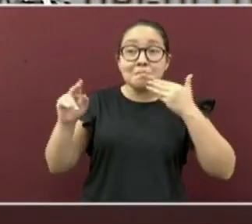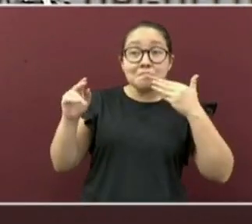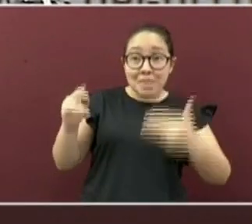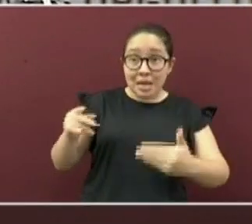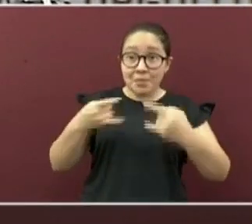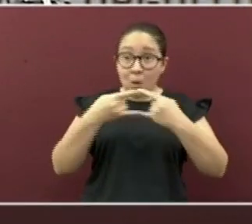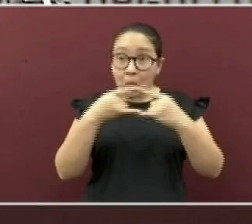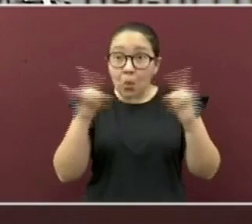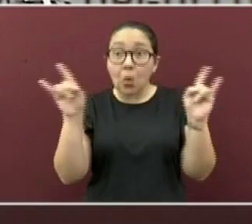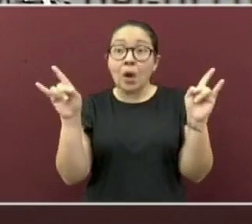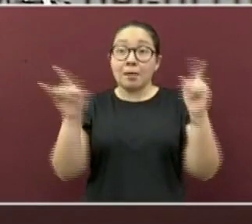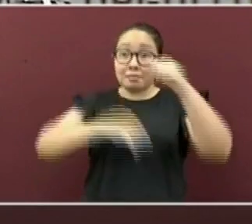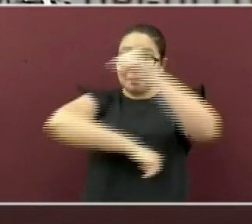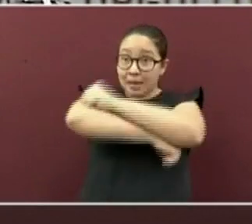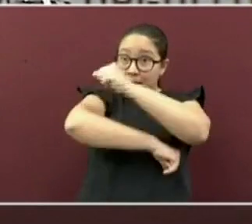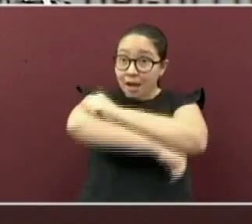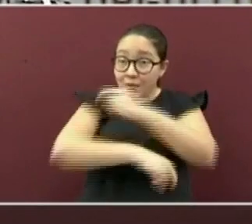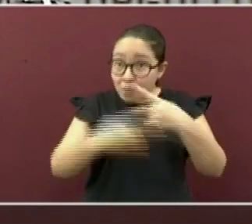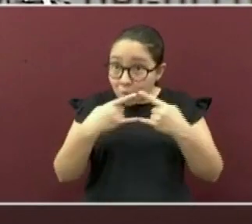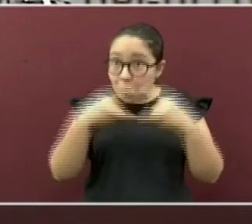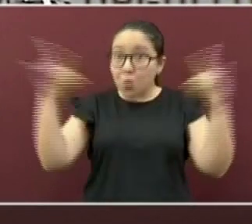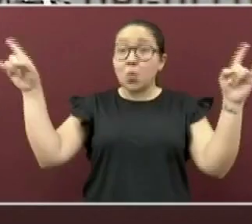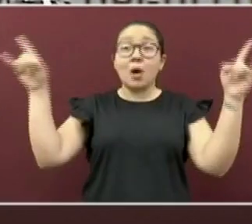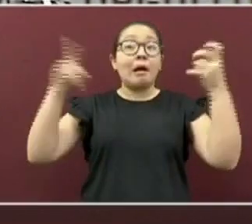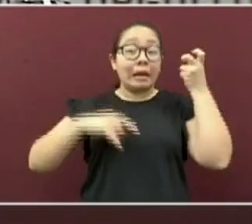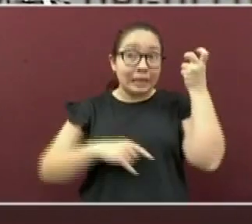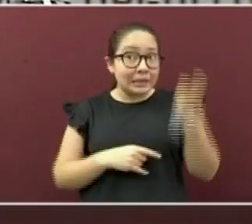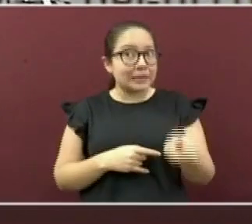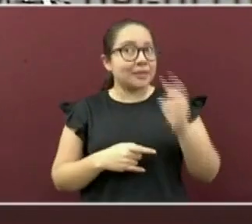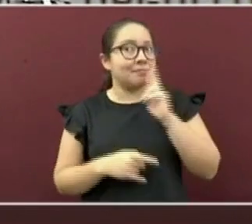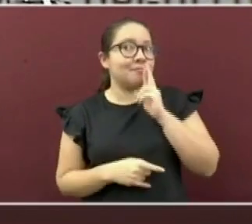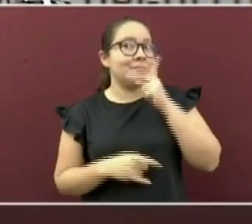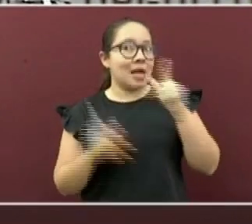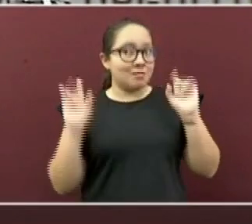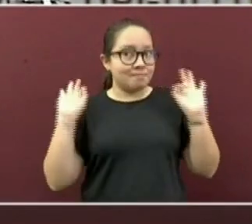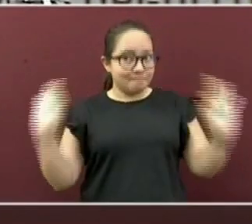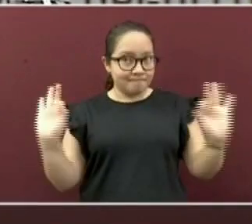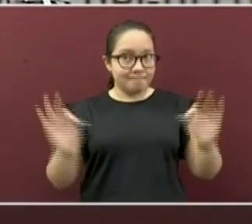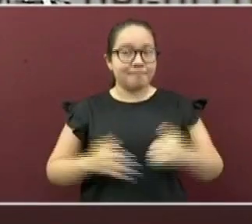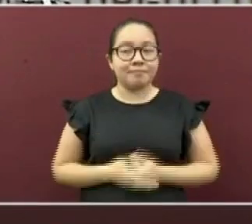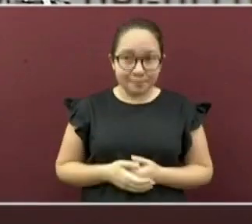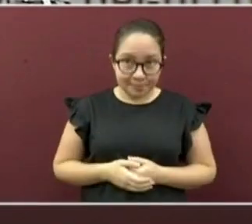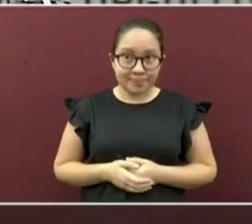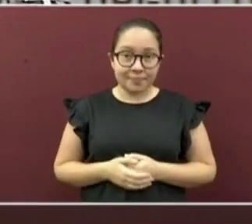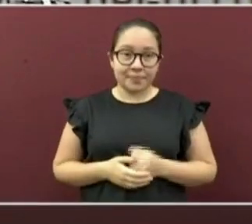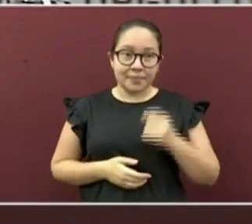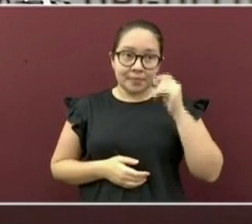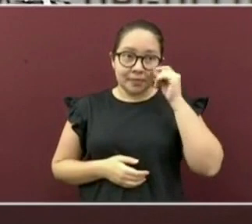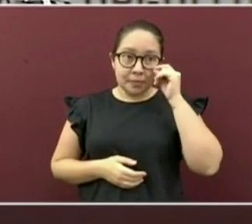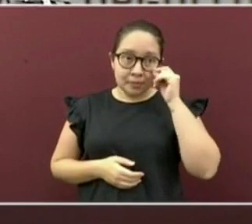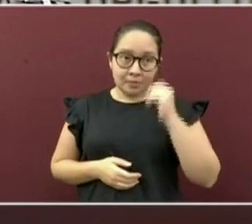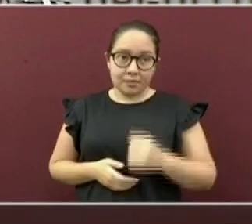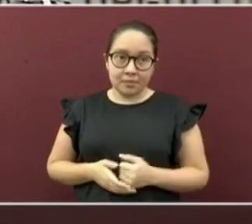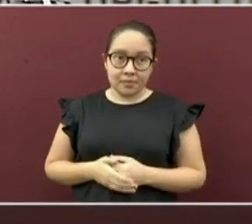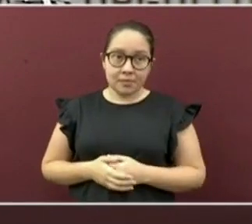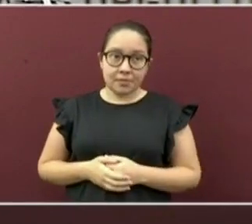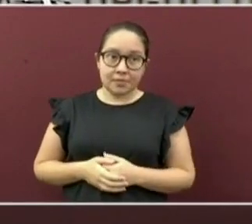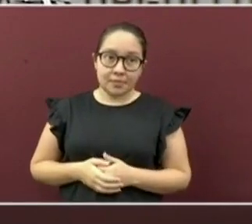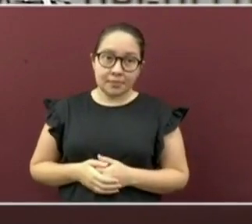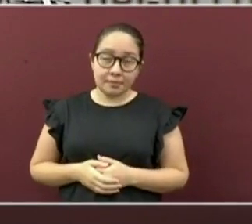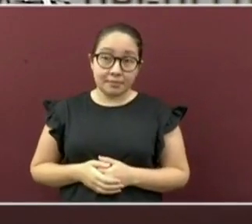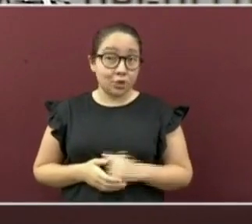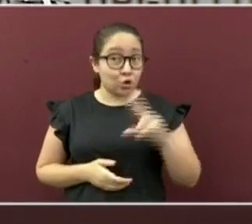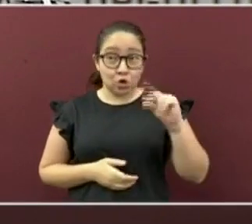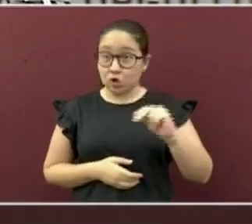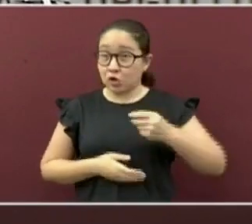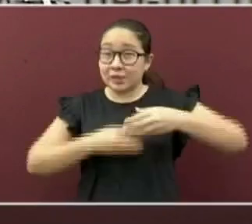y recuerden que cuanto mayor distancia es mejor. No